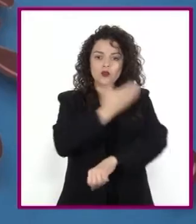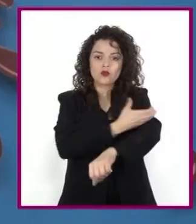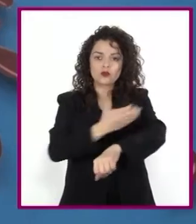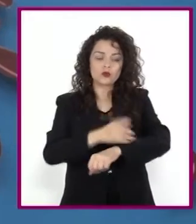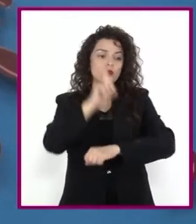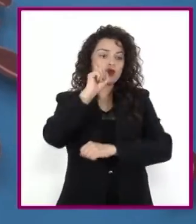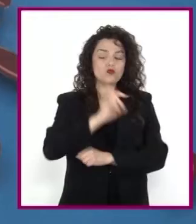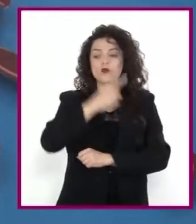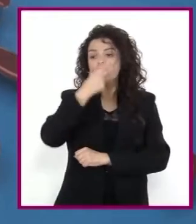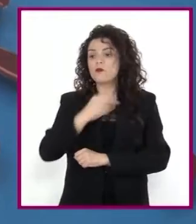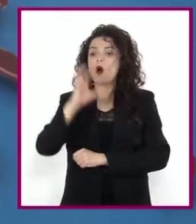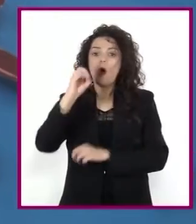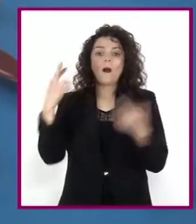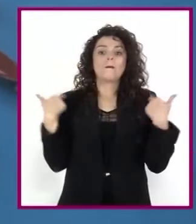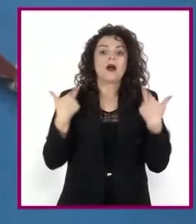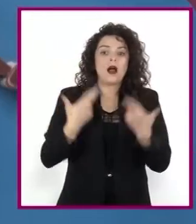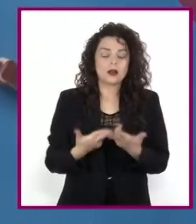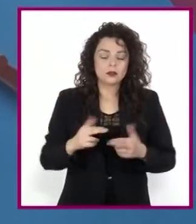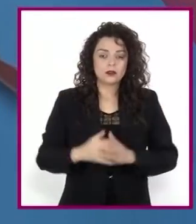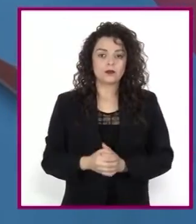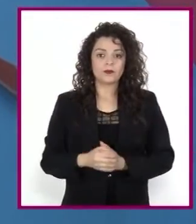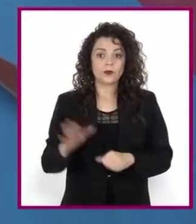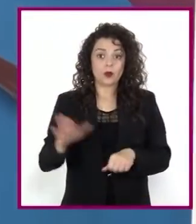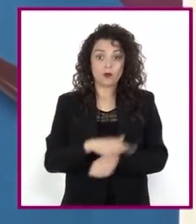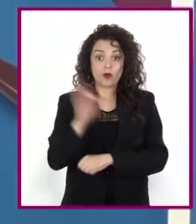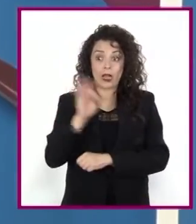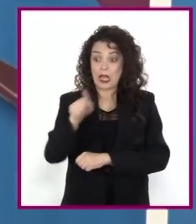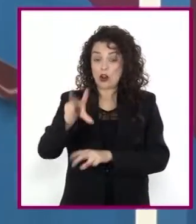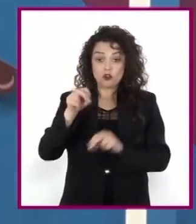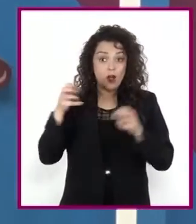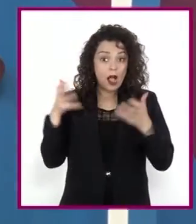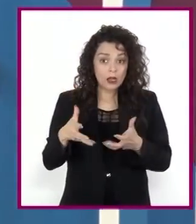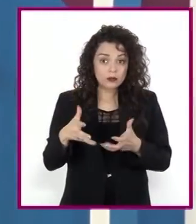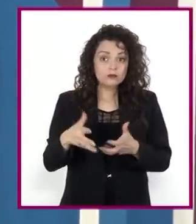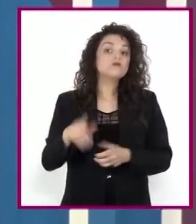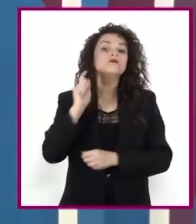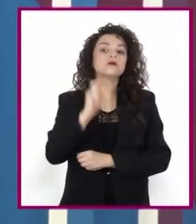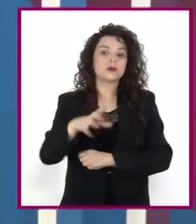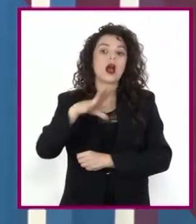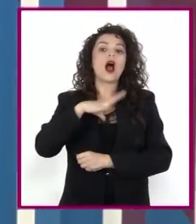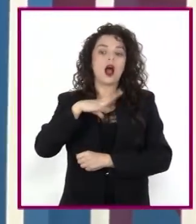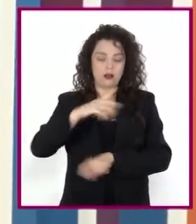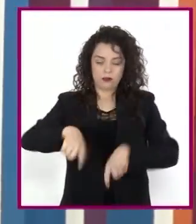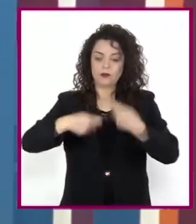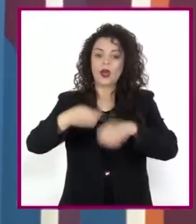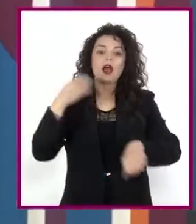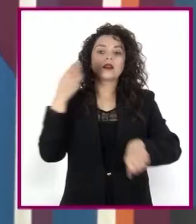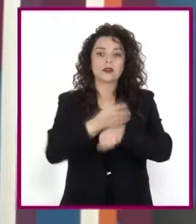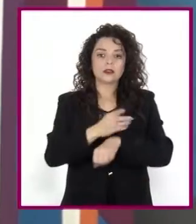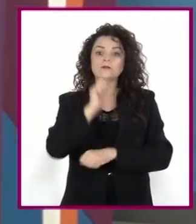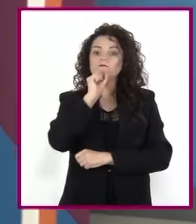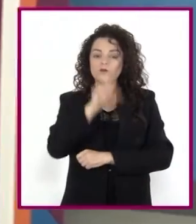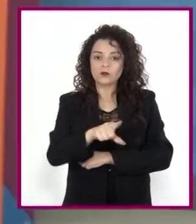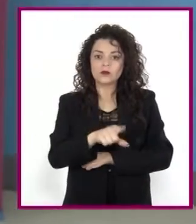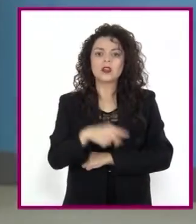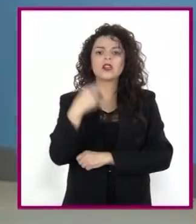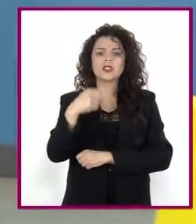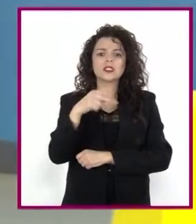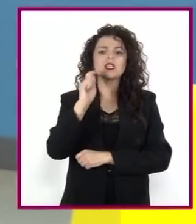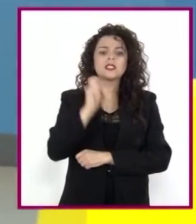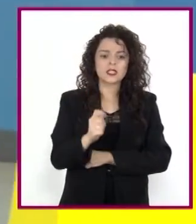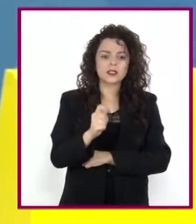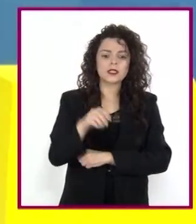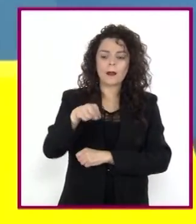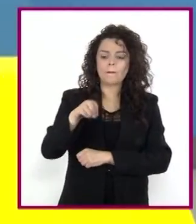docentes, ya que en caso de no hacerlo tendremos también una sanción, conocida como medida